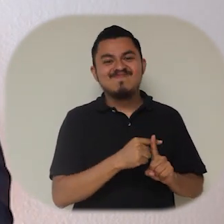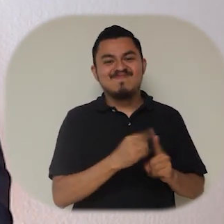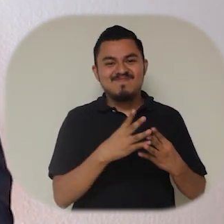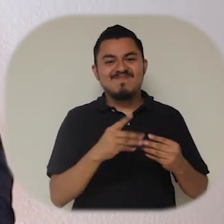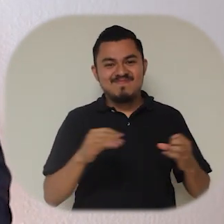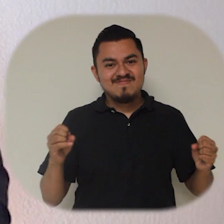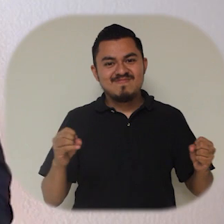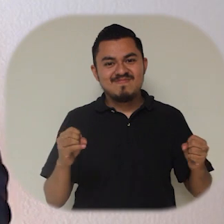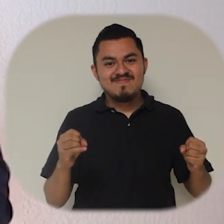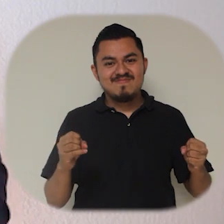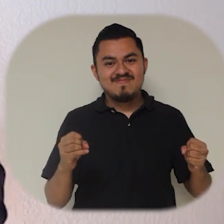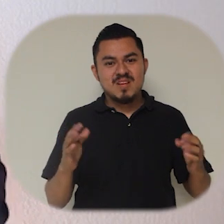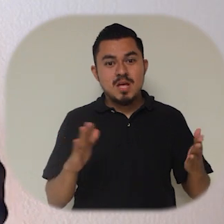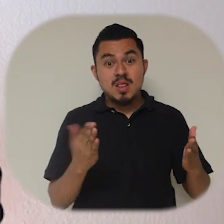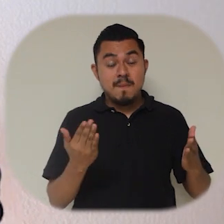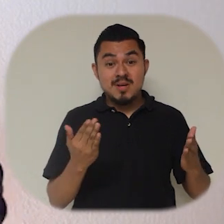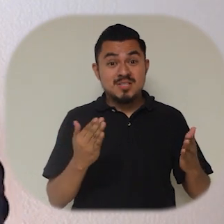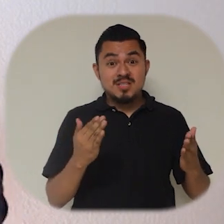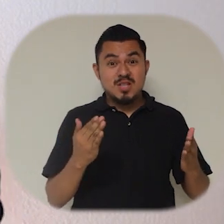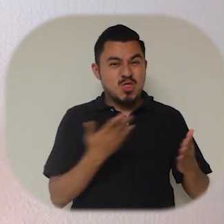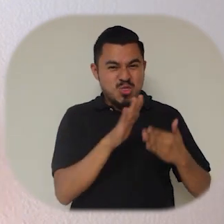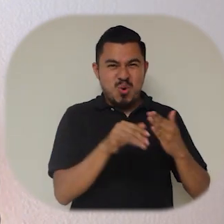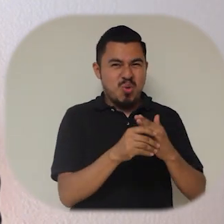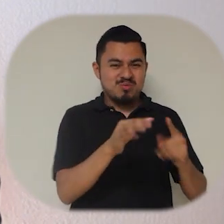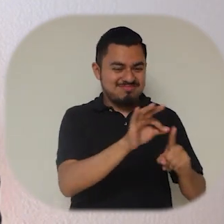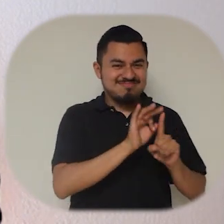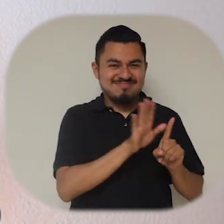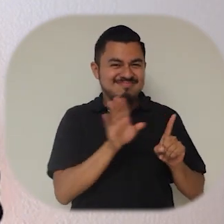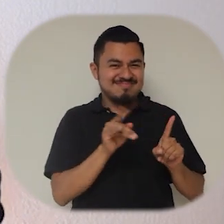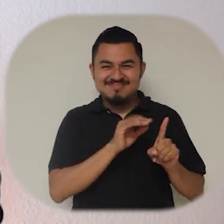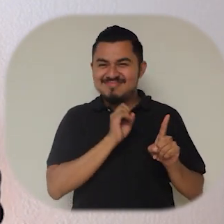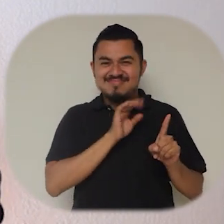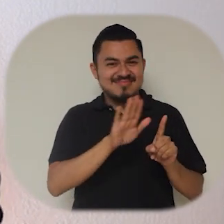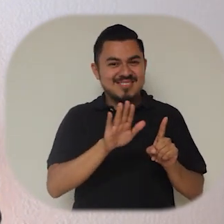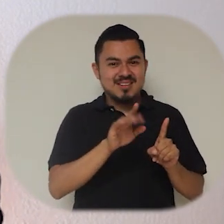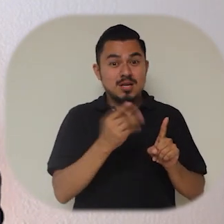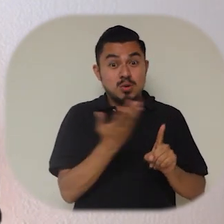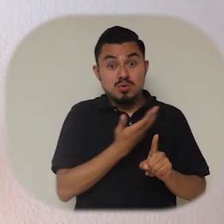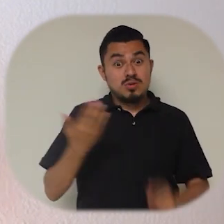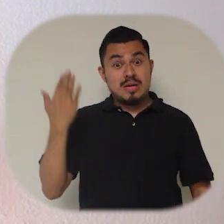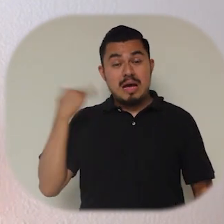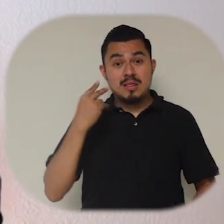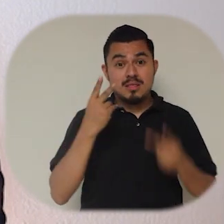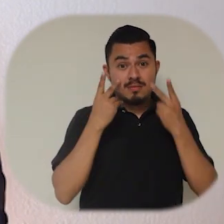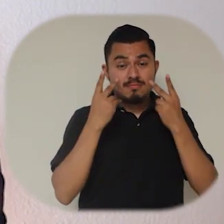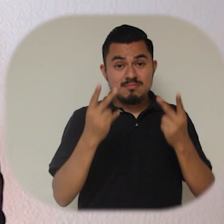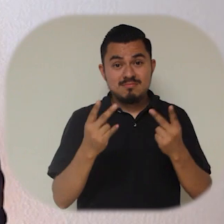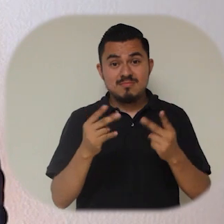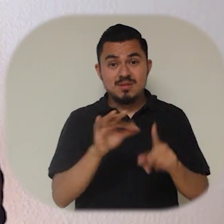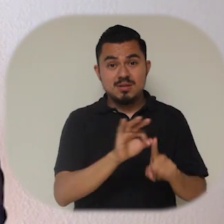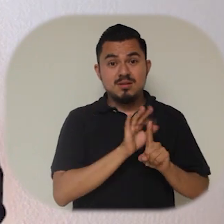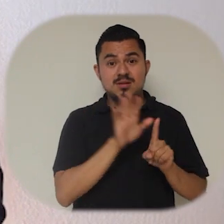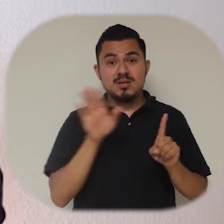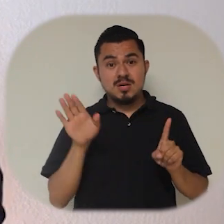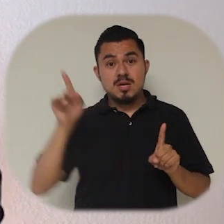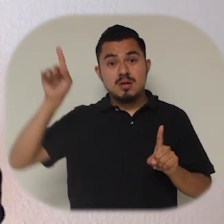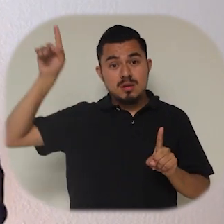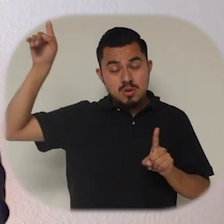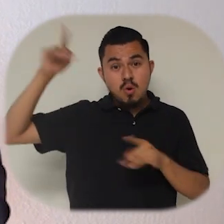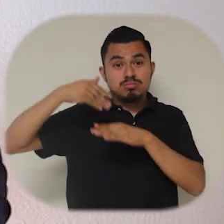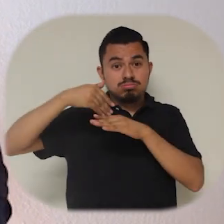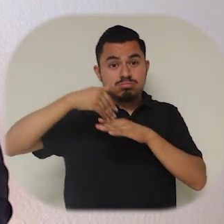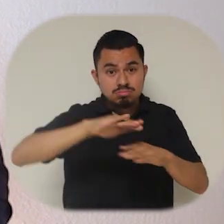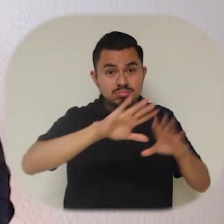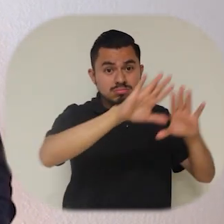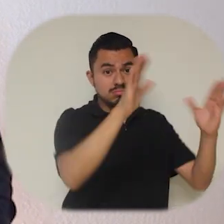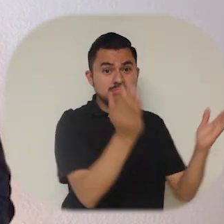esto es algo que no expresa todo lo que dice el Mesías. Porque como lo hemos visto en los tiempos pasados, el Mesías enviado por